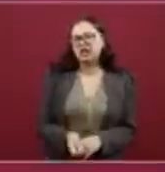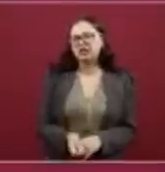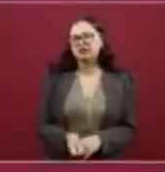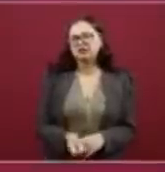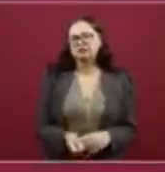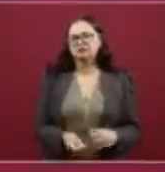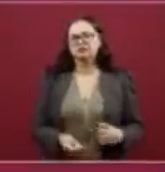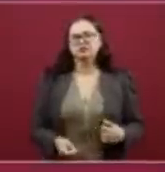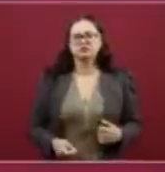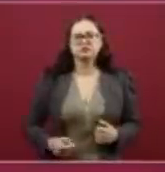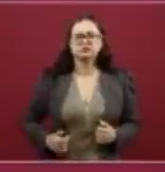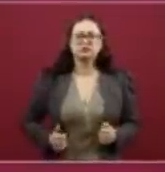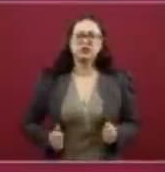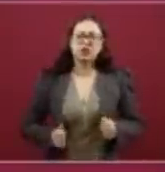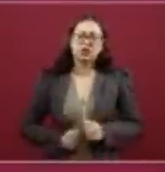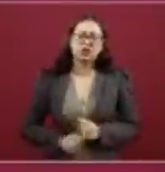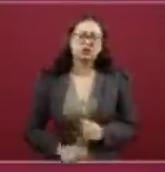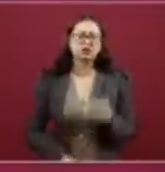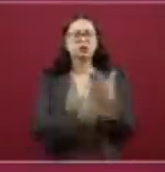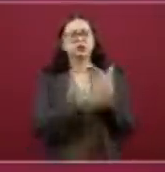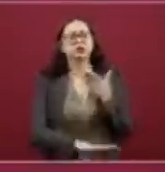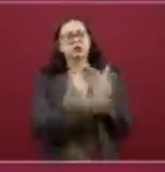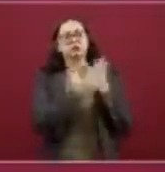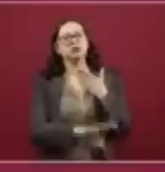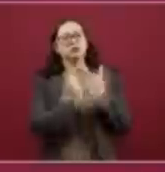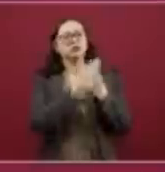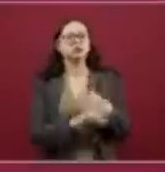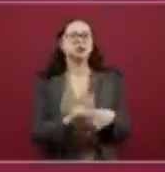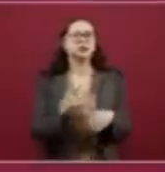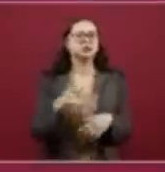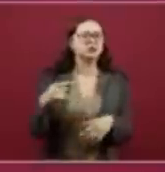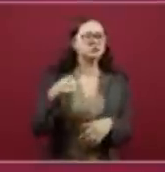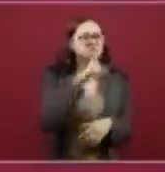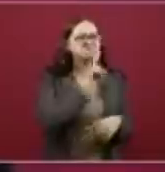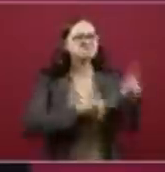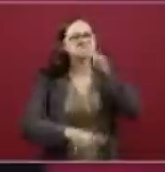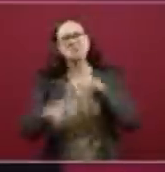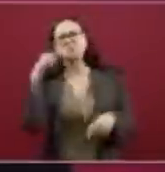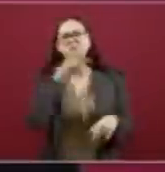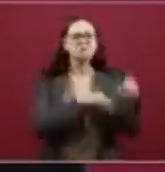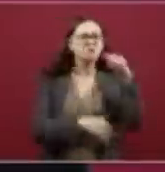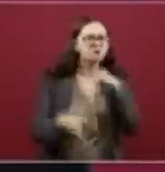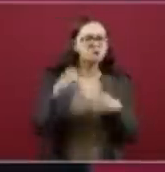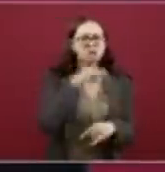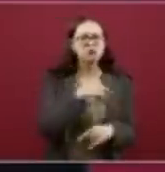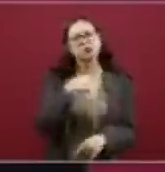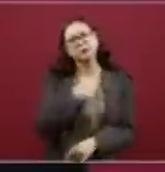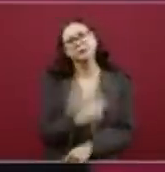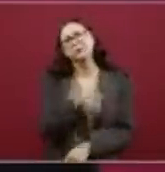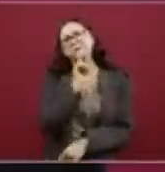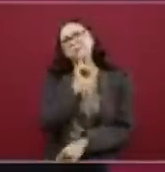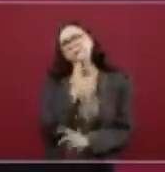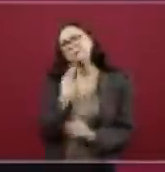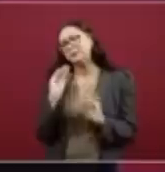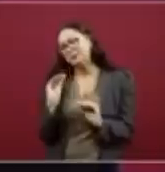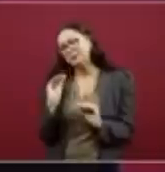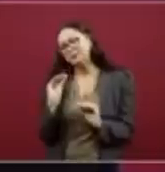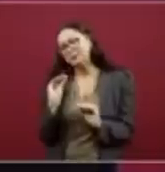me voy a quedar callado ante la hipocresía del conservadurismo, porque los